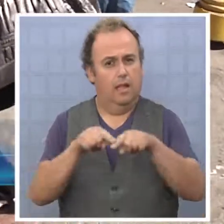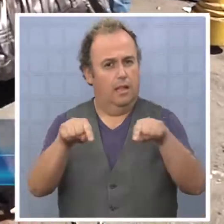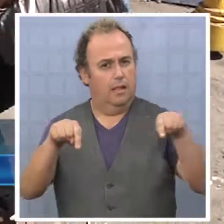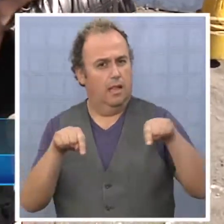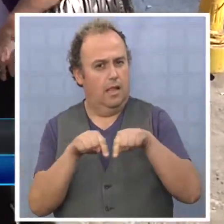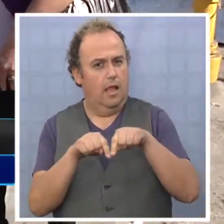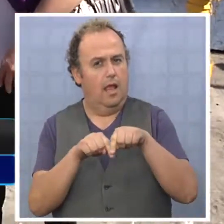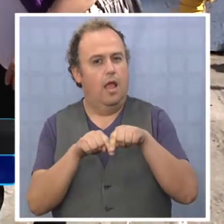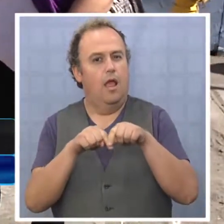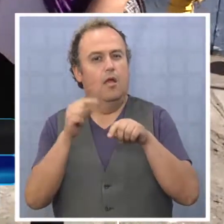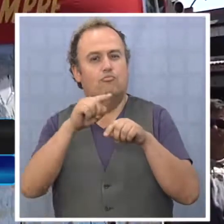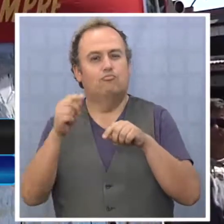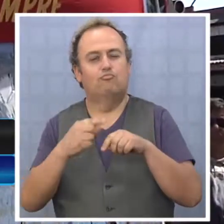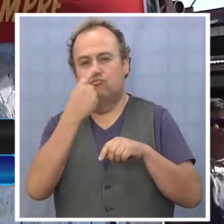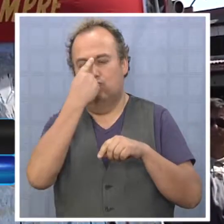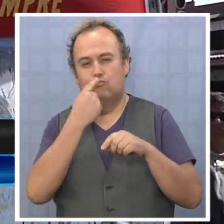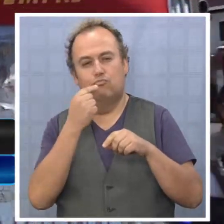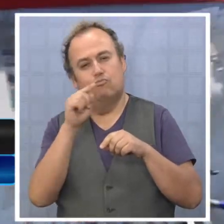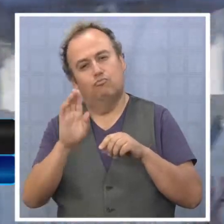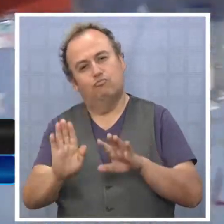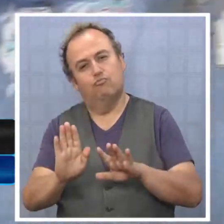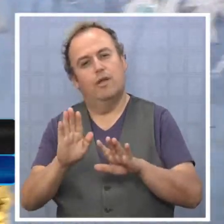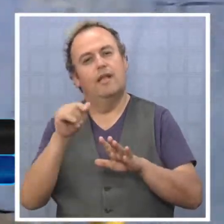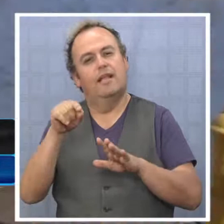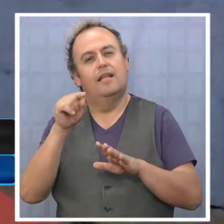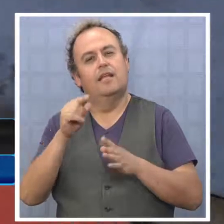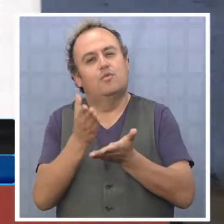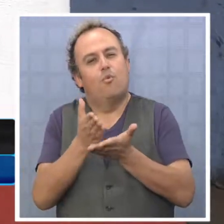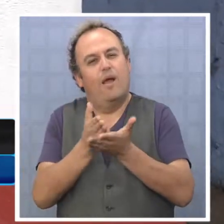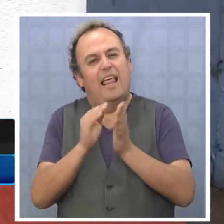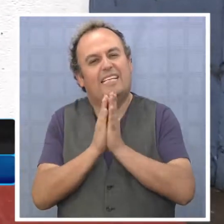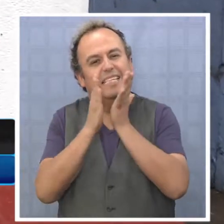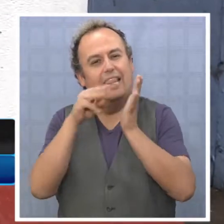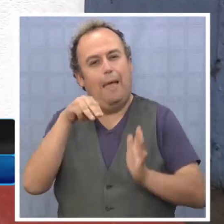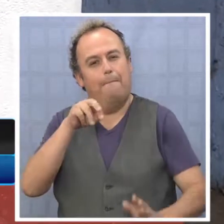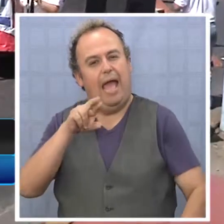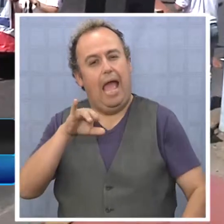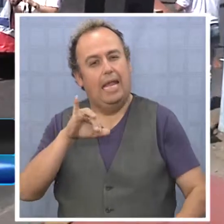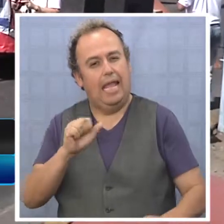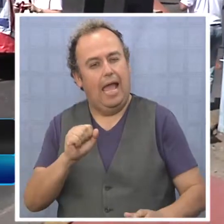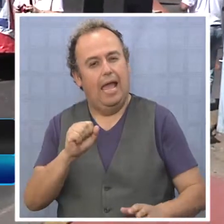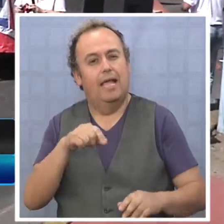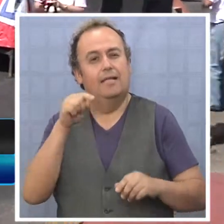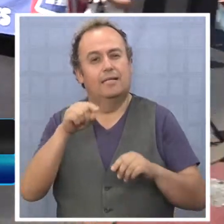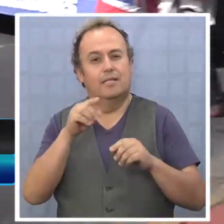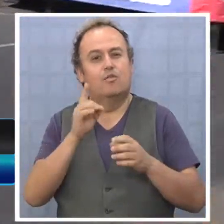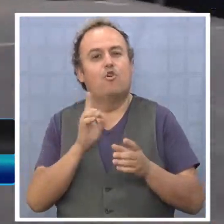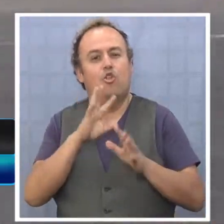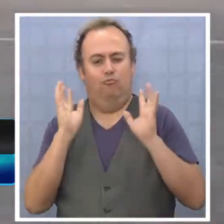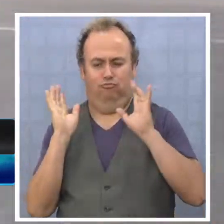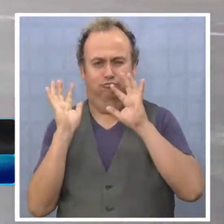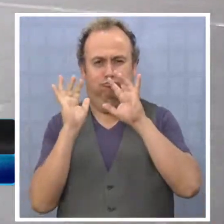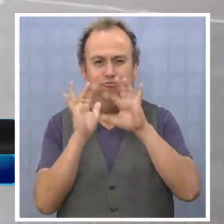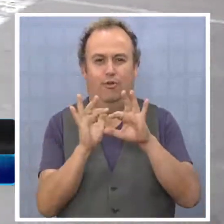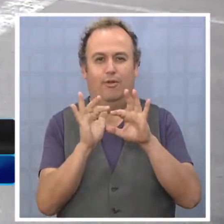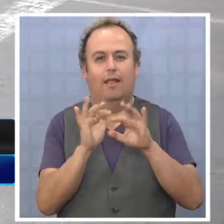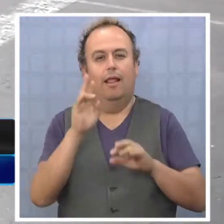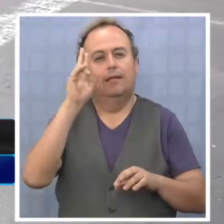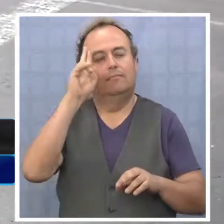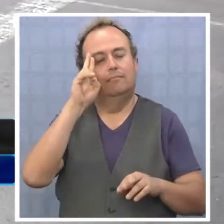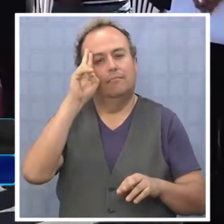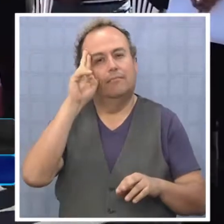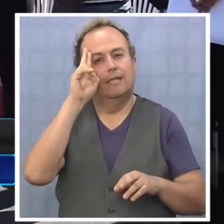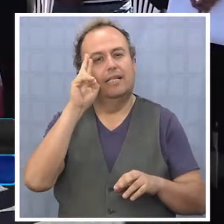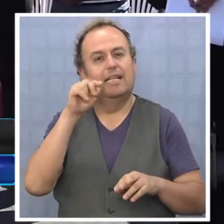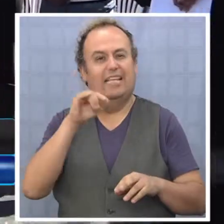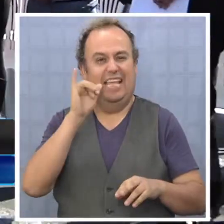El sitio donde se levanta el monolito a las víctimas de la Escuela Santa María fue una vez más el punto de encuentro para conmemorar